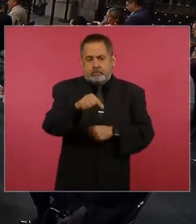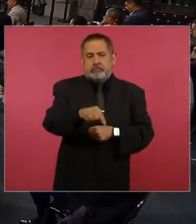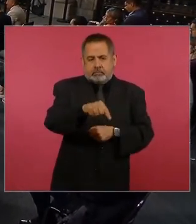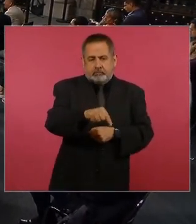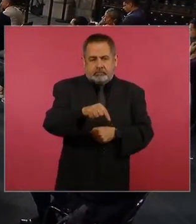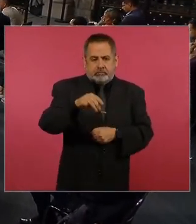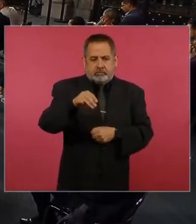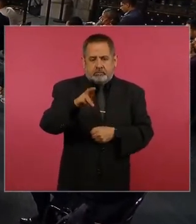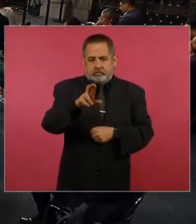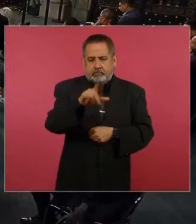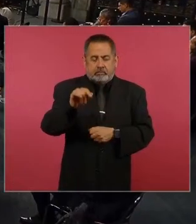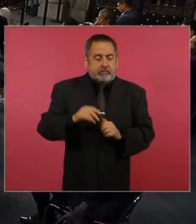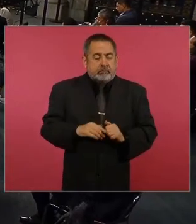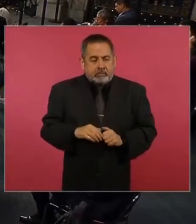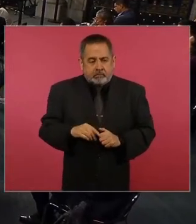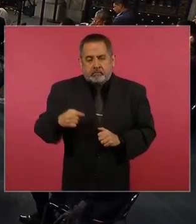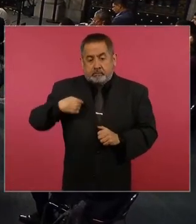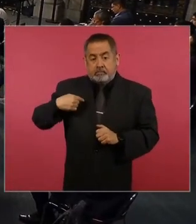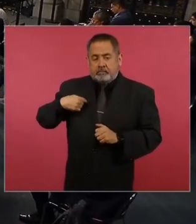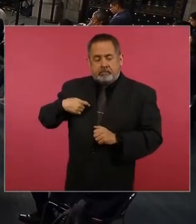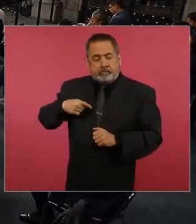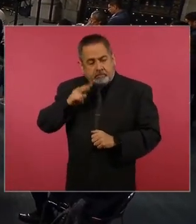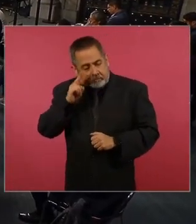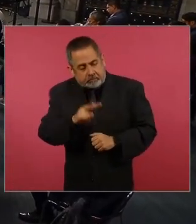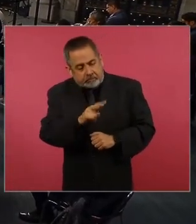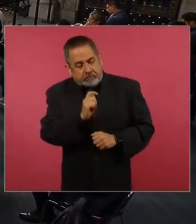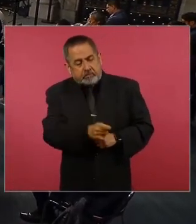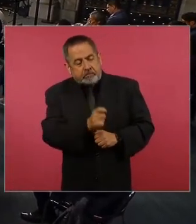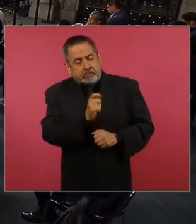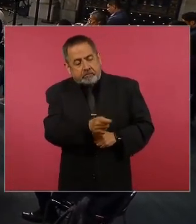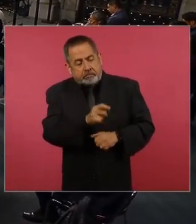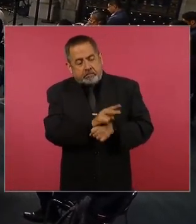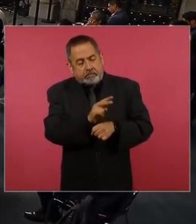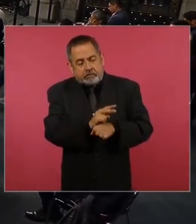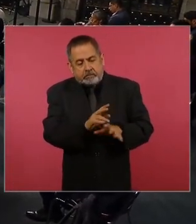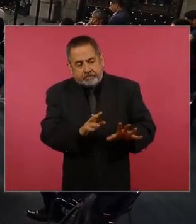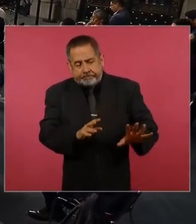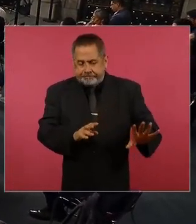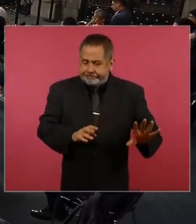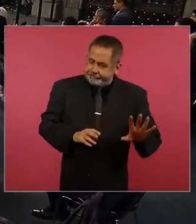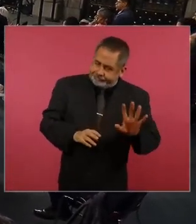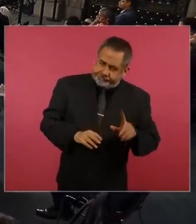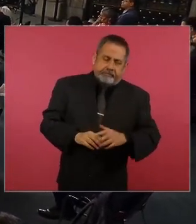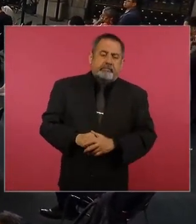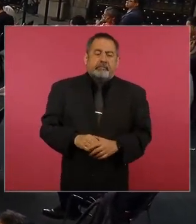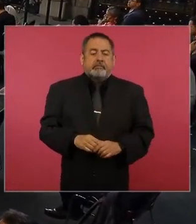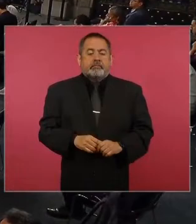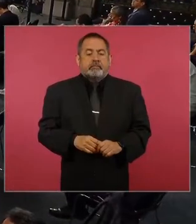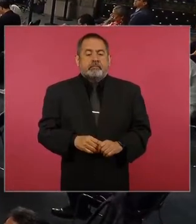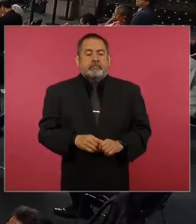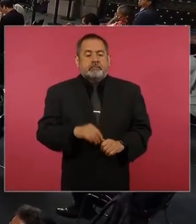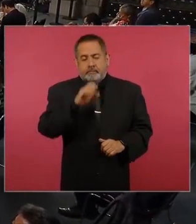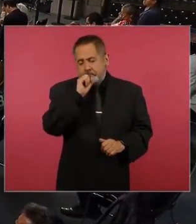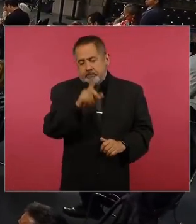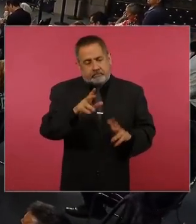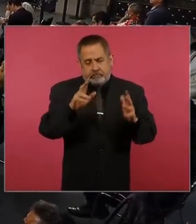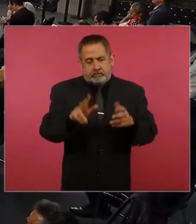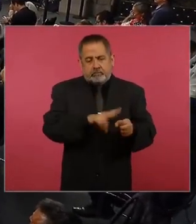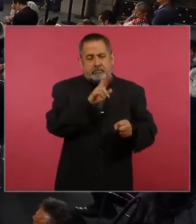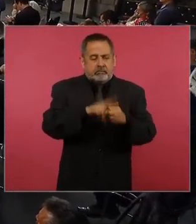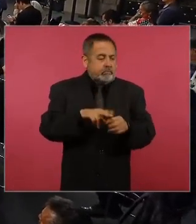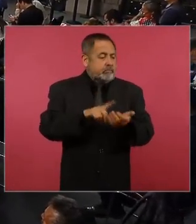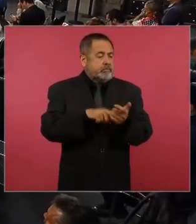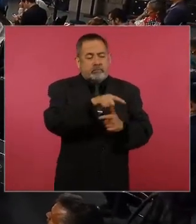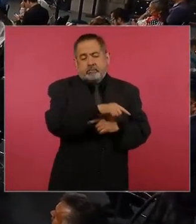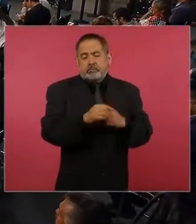Y de todas maneras hemos estado pendientes, nada más que también es normal, los